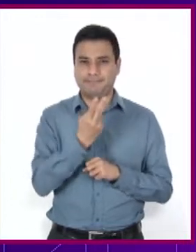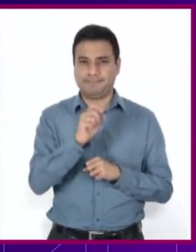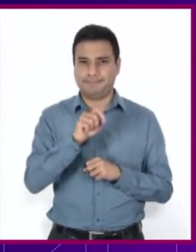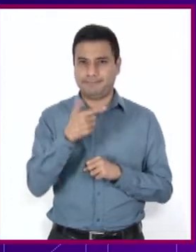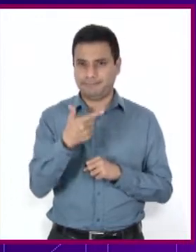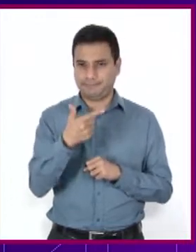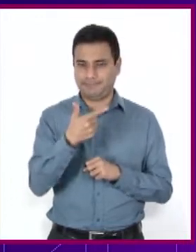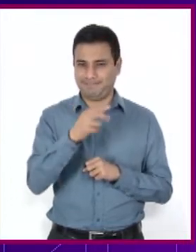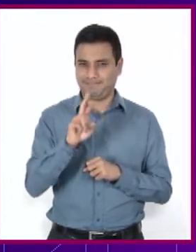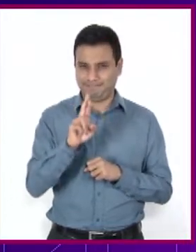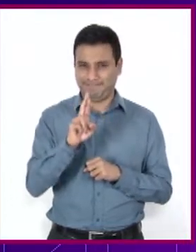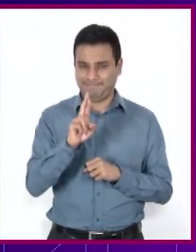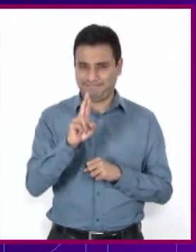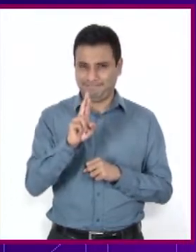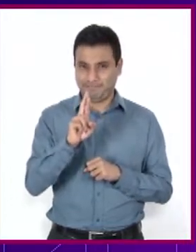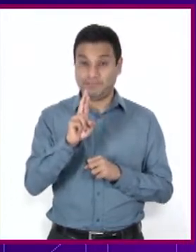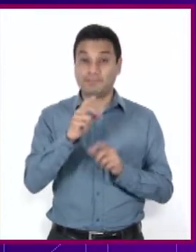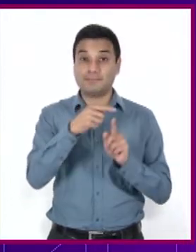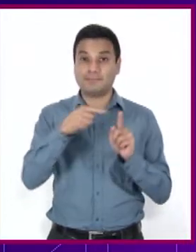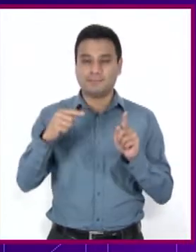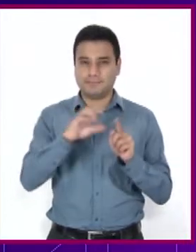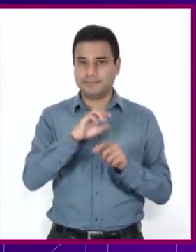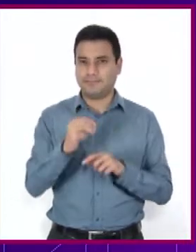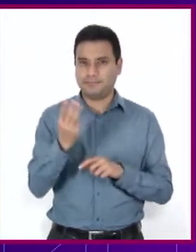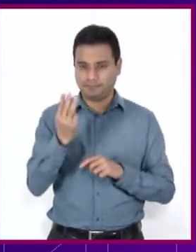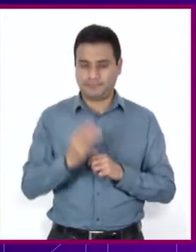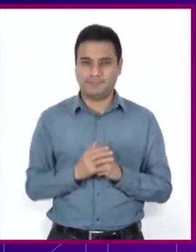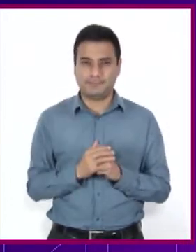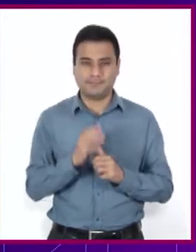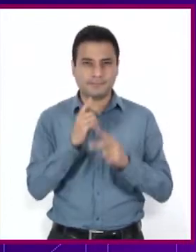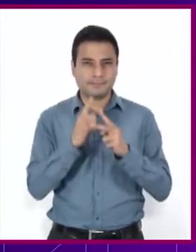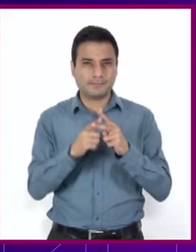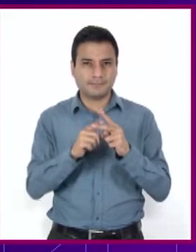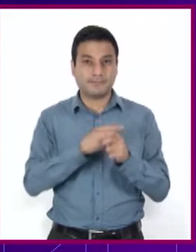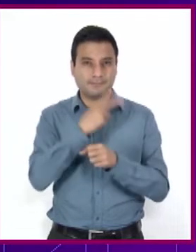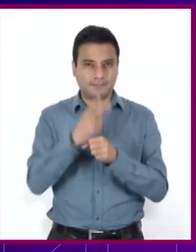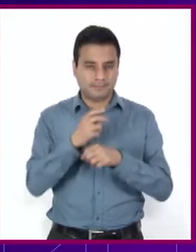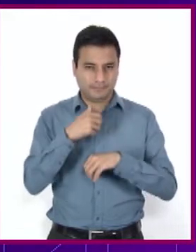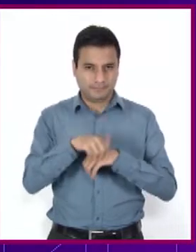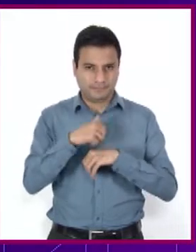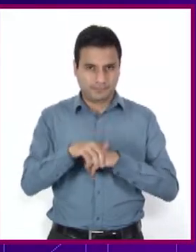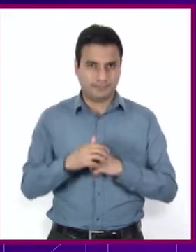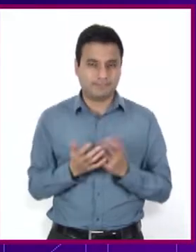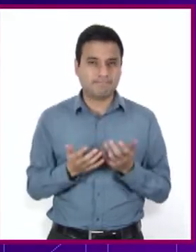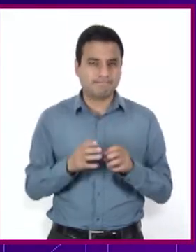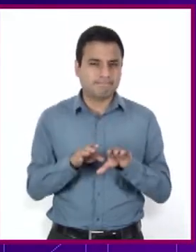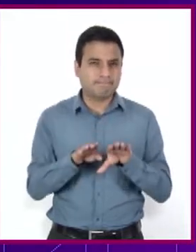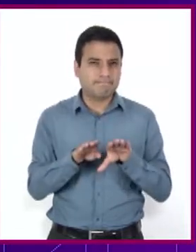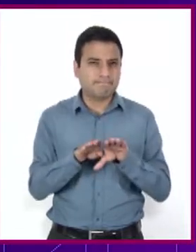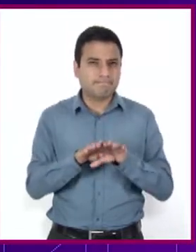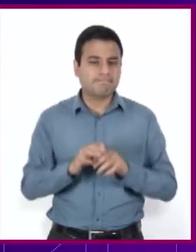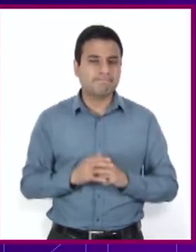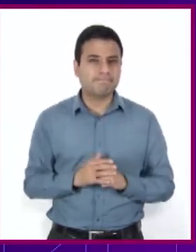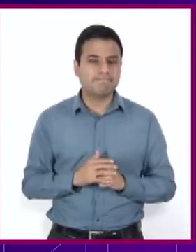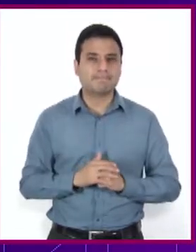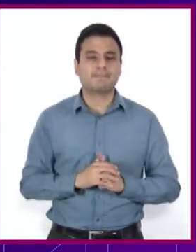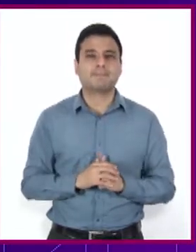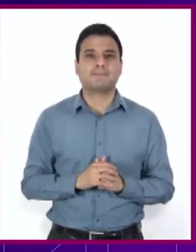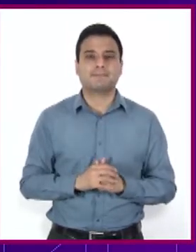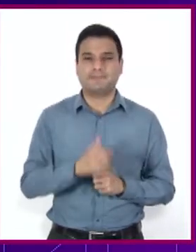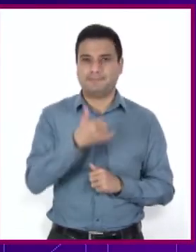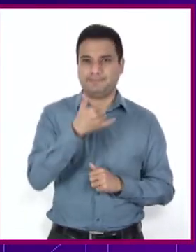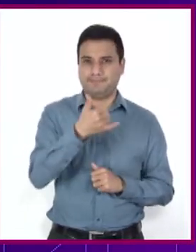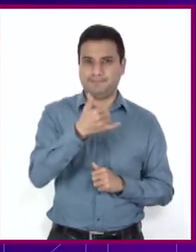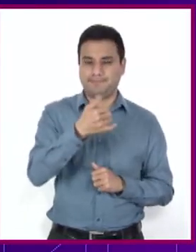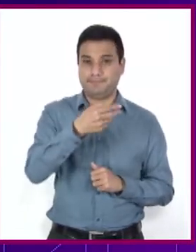gramos sobre centímetro cúbico. Para calcular la segunda magnitud en una proporcionalidad directa, Y es